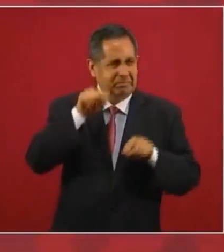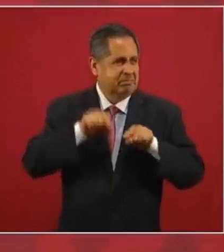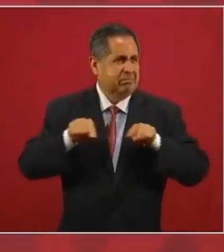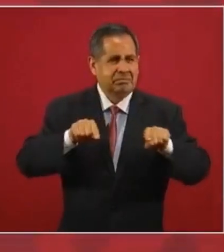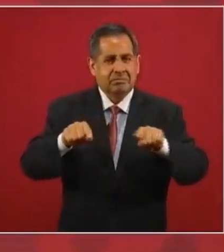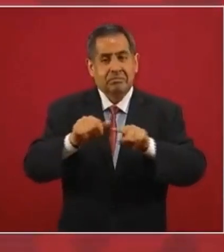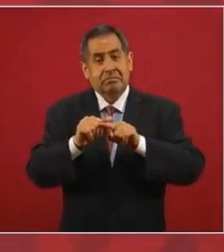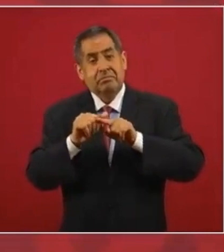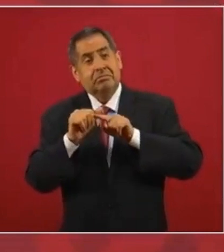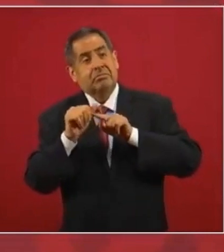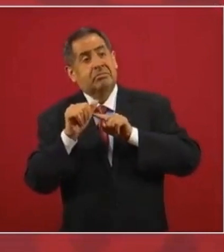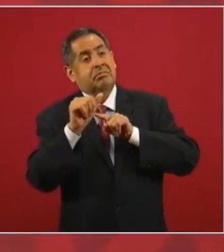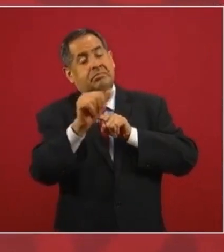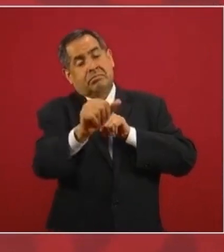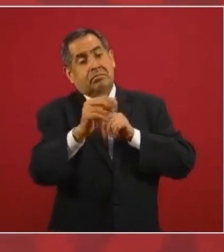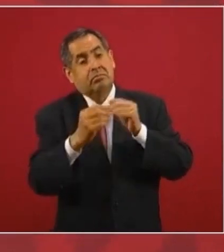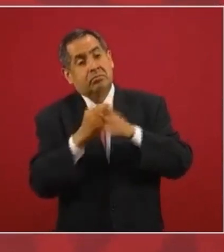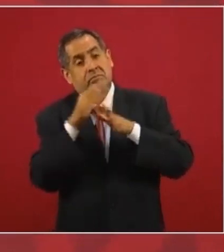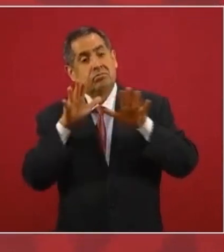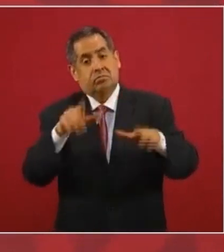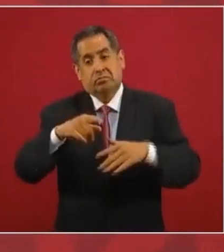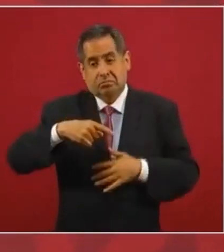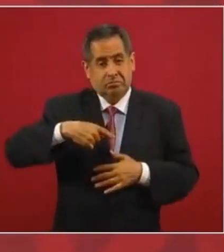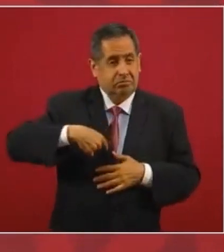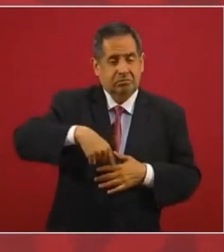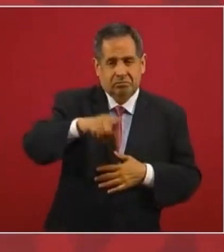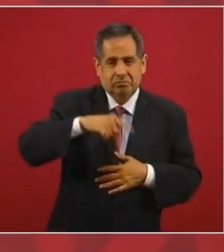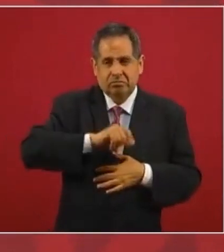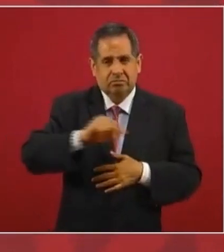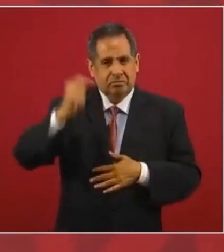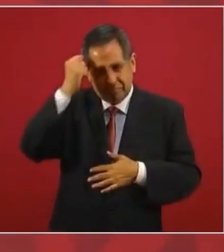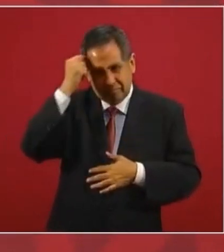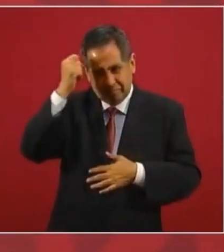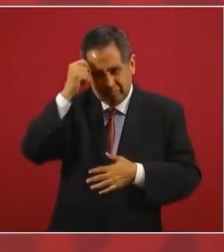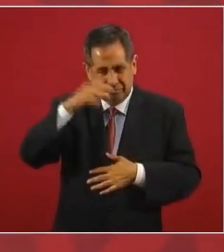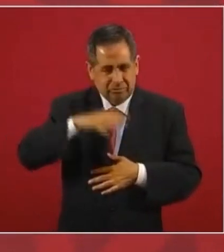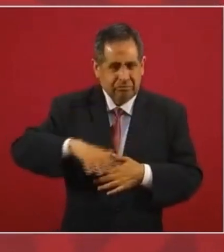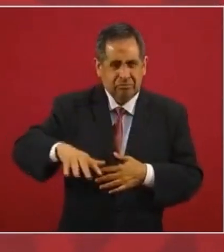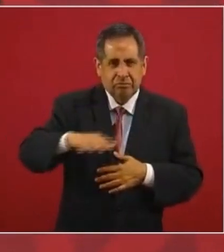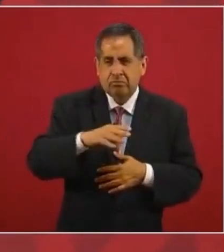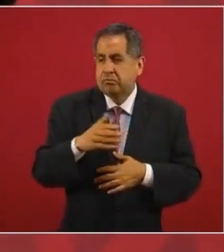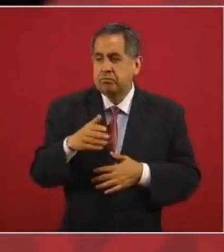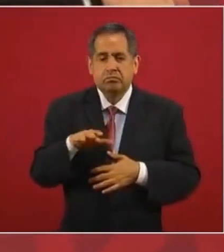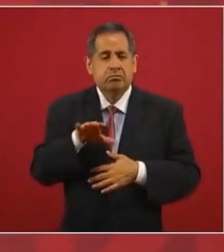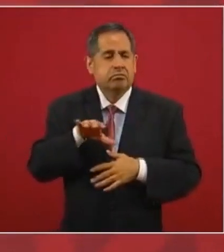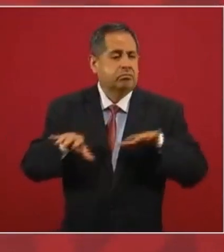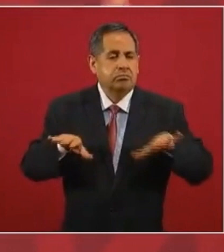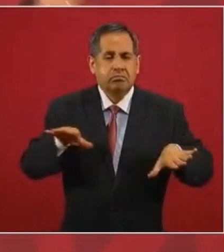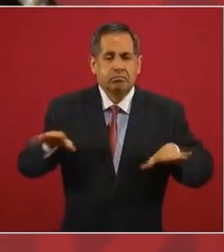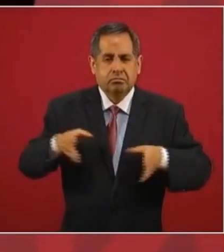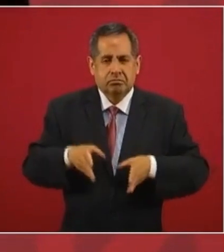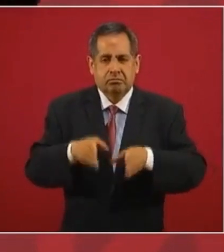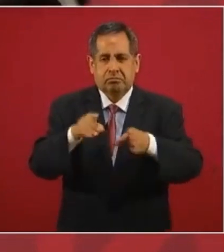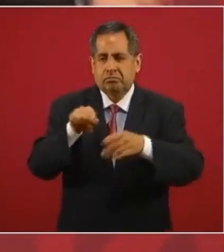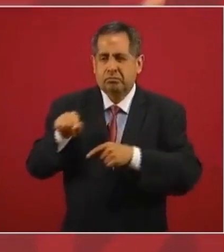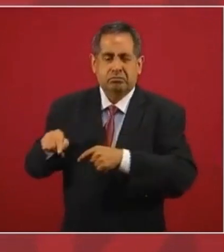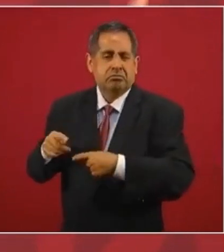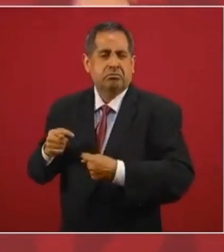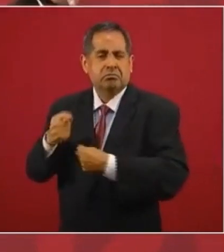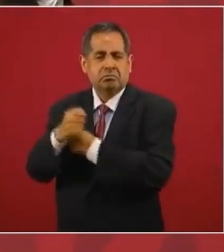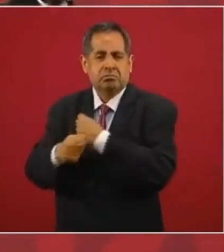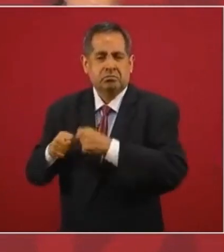hasta el nuevo aeropuerto de Texcoco y de lado y lado centros